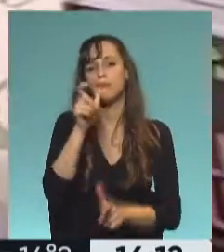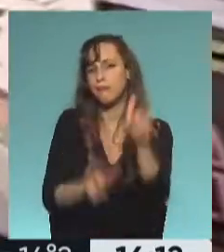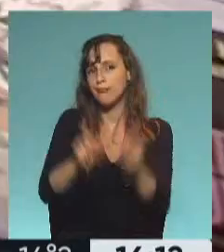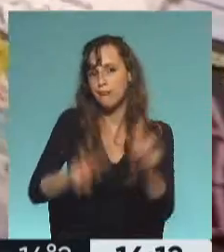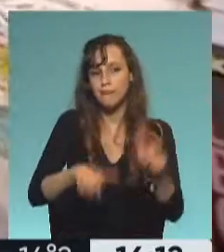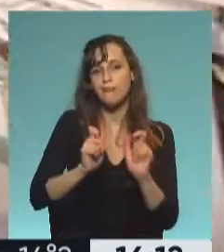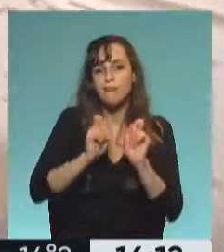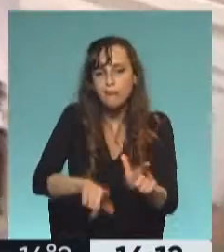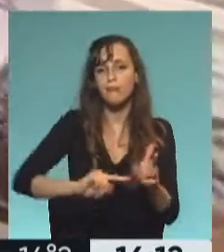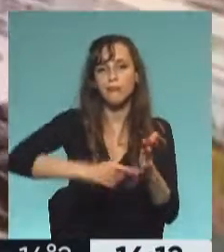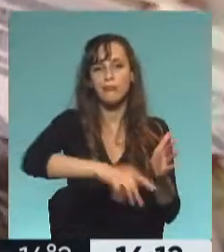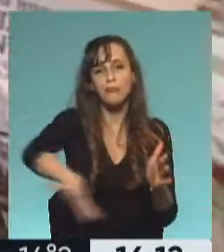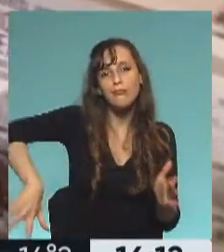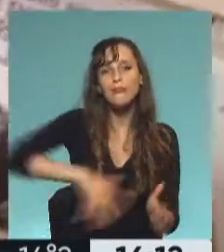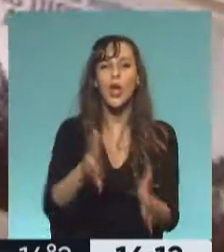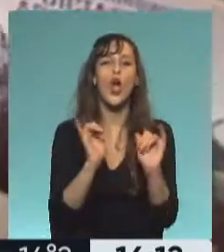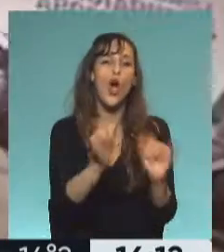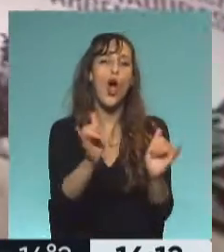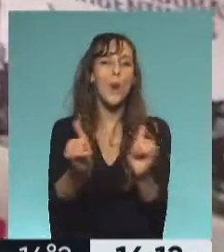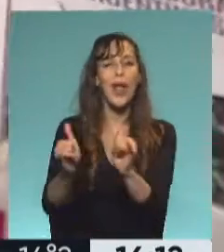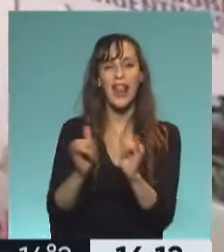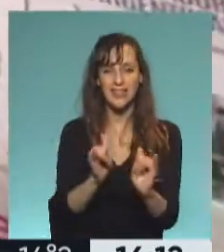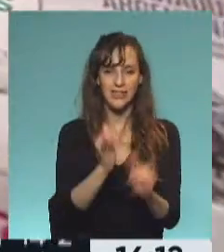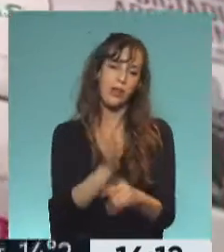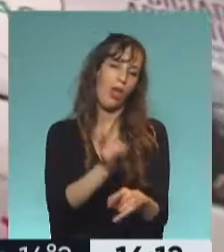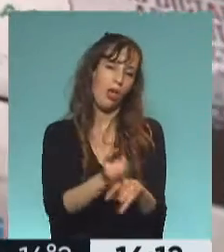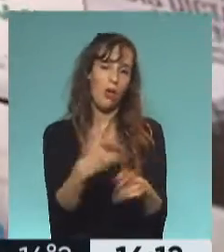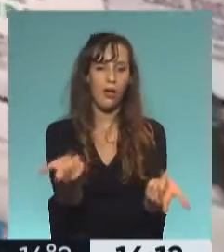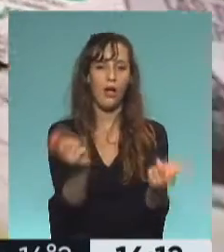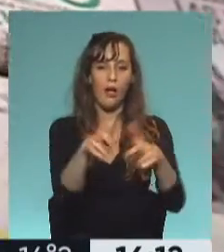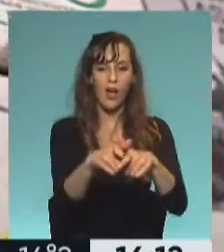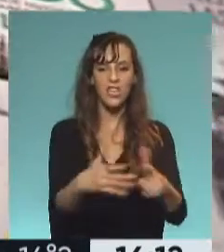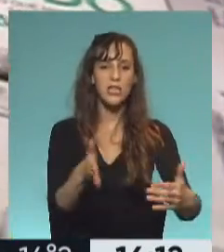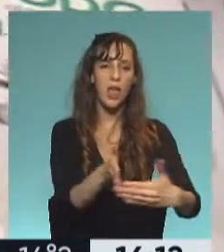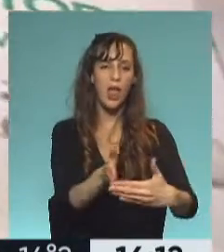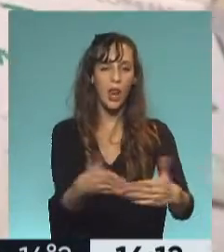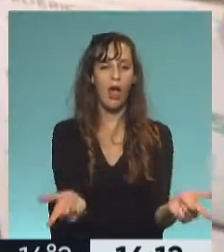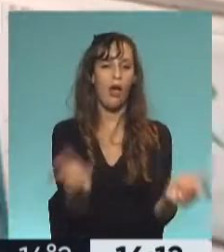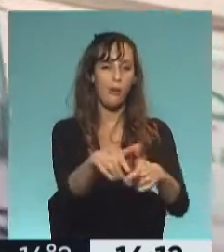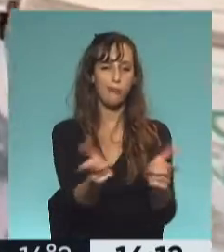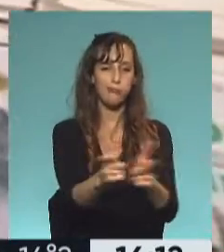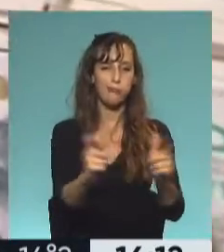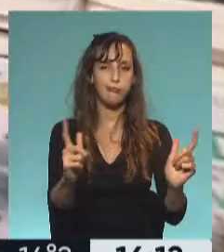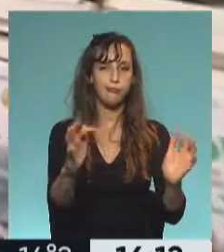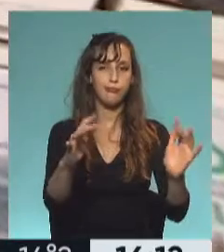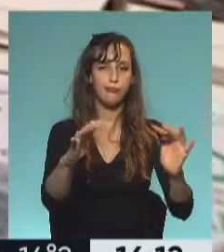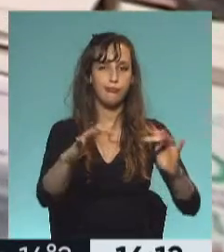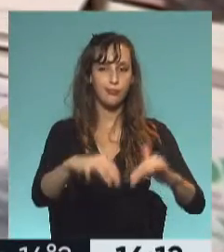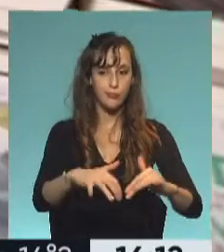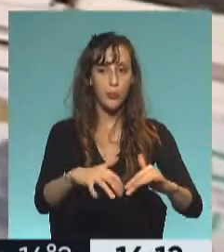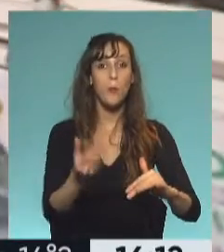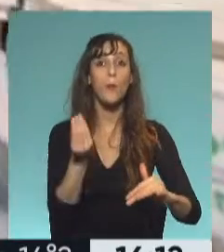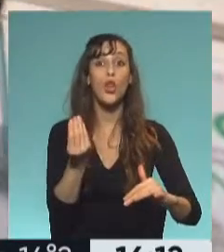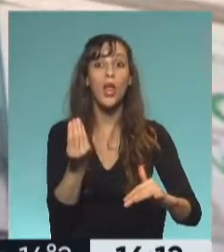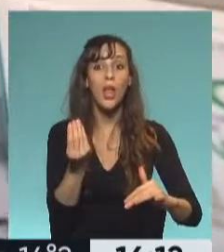alguna manera, los jovencitos se reunían en esta esquina, en este pequeño lugar, porque